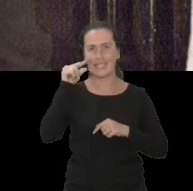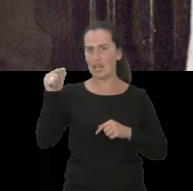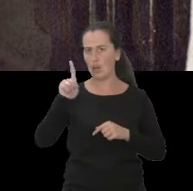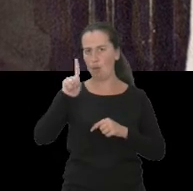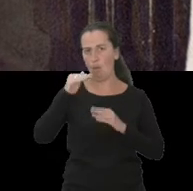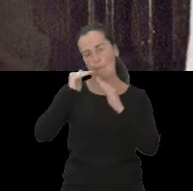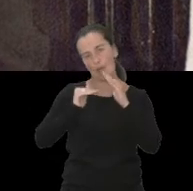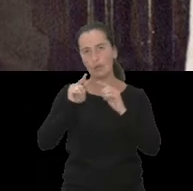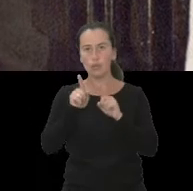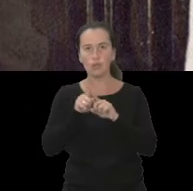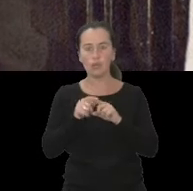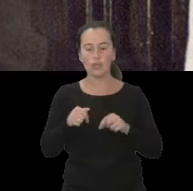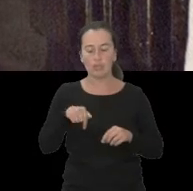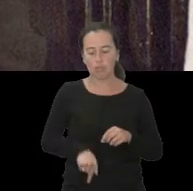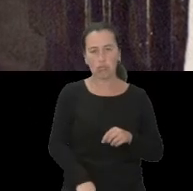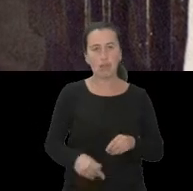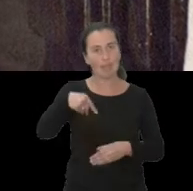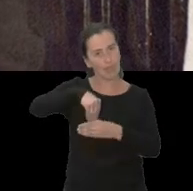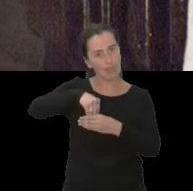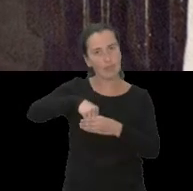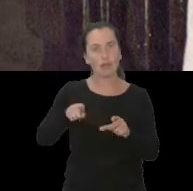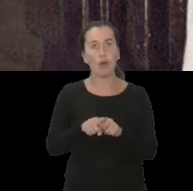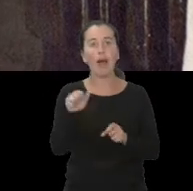grados centígrados. En